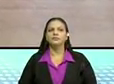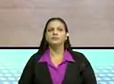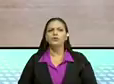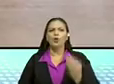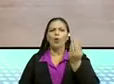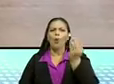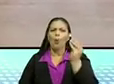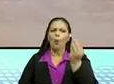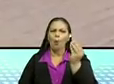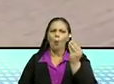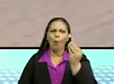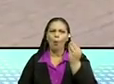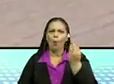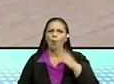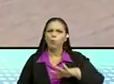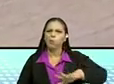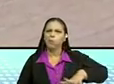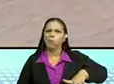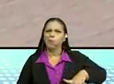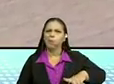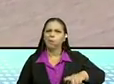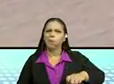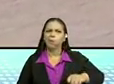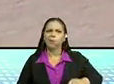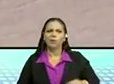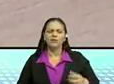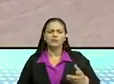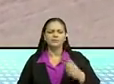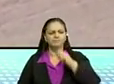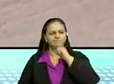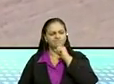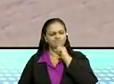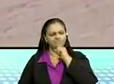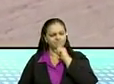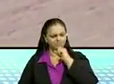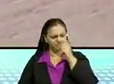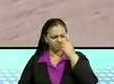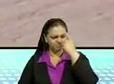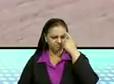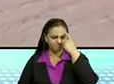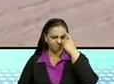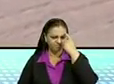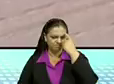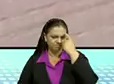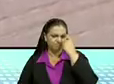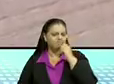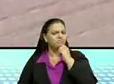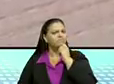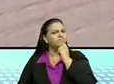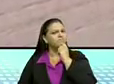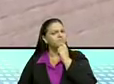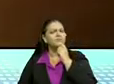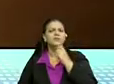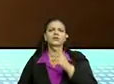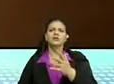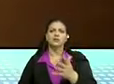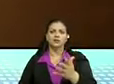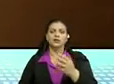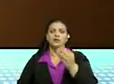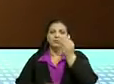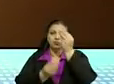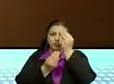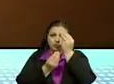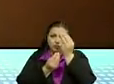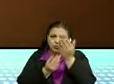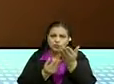menores de edad en actos delictivos. Y eso me lleva a colegir y a profundizar y a invitar a nuestra teleaudiencia